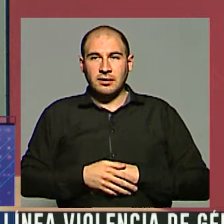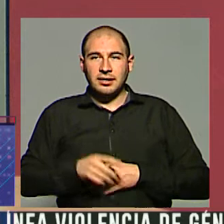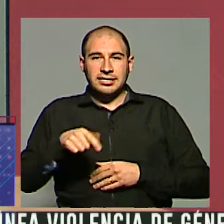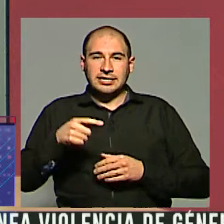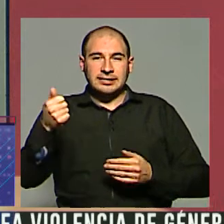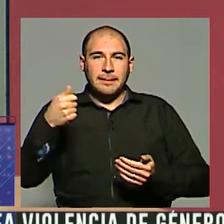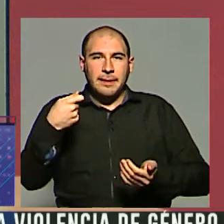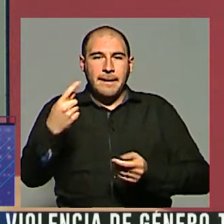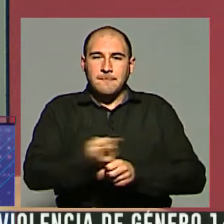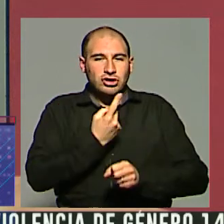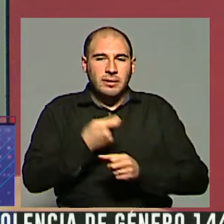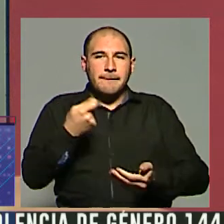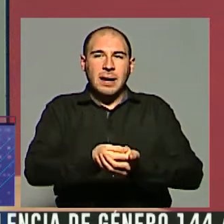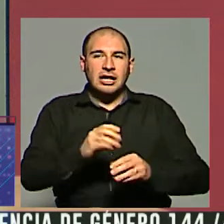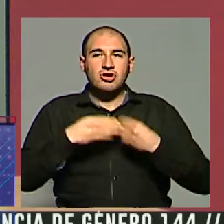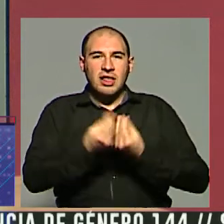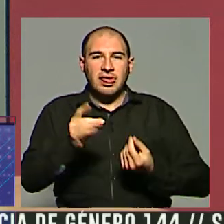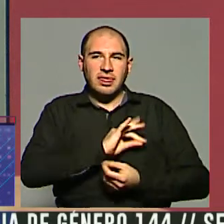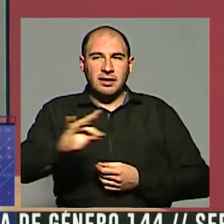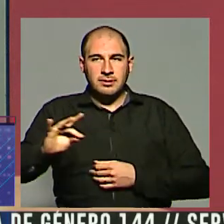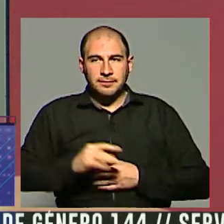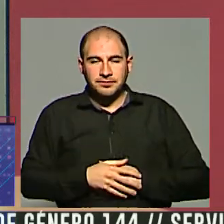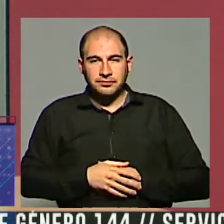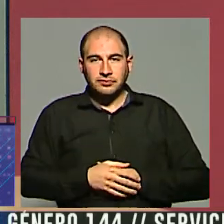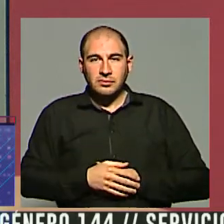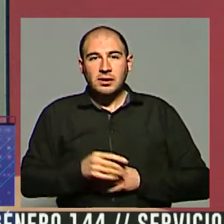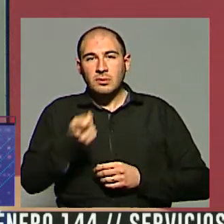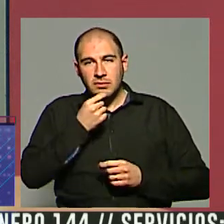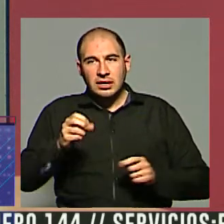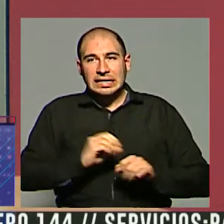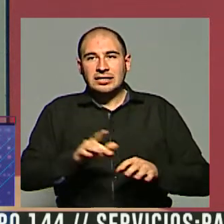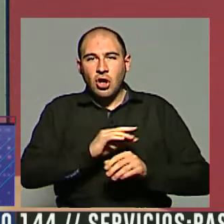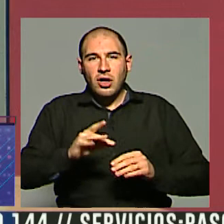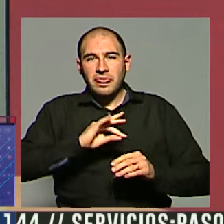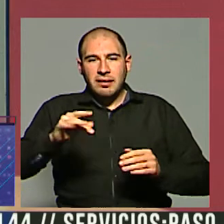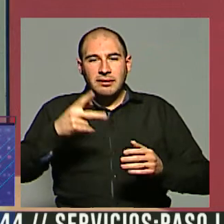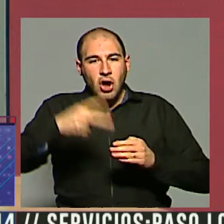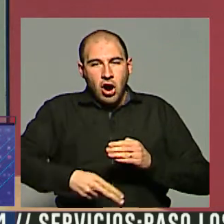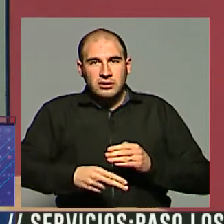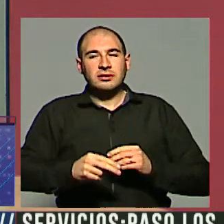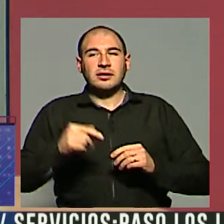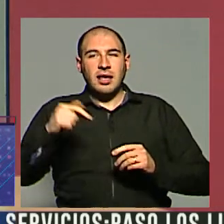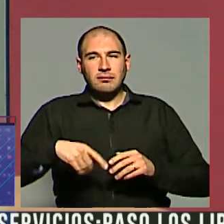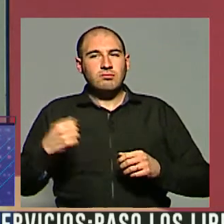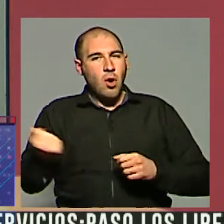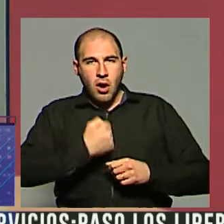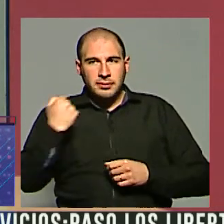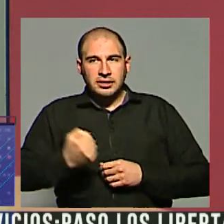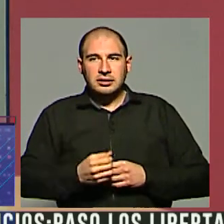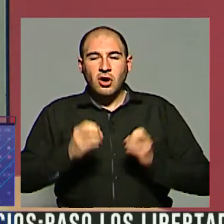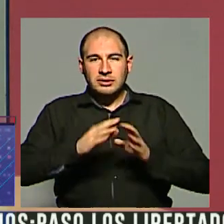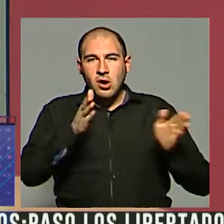prácticamente imposible poder pagar este nivel de endeudamiento y para no volver a caer en un default es lo suficientemente importante